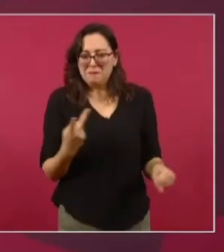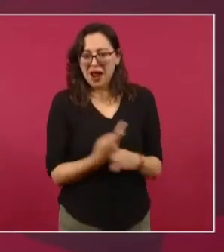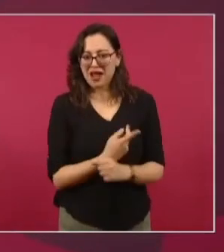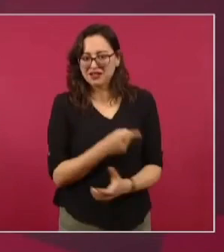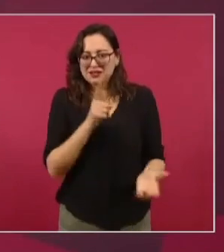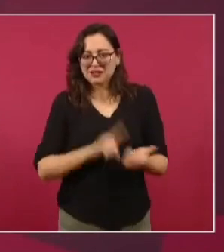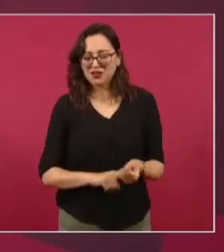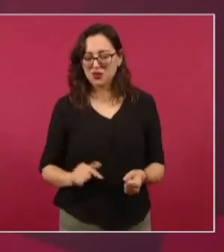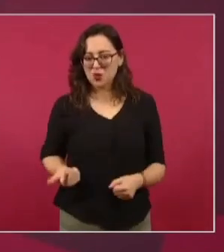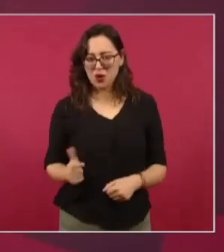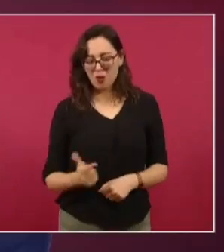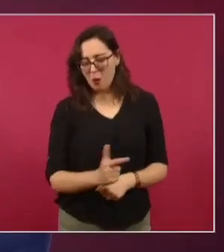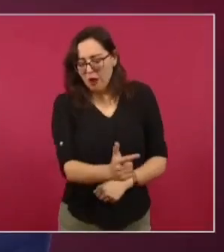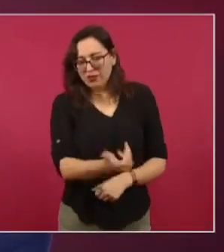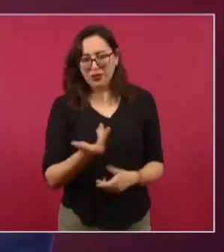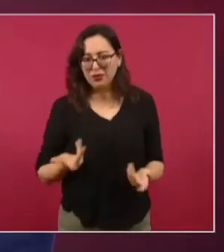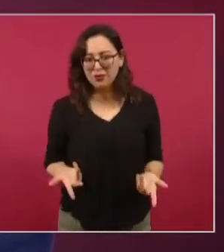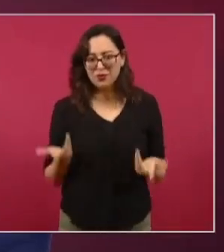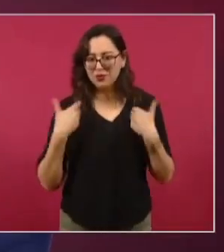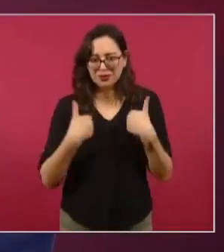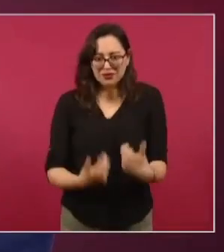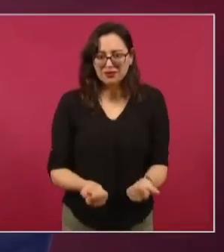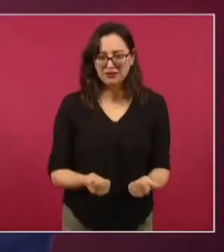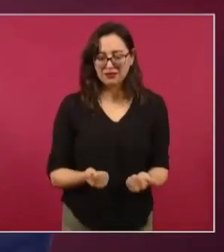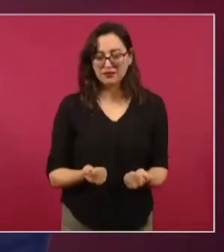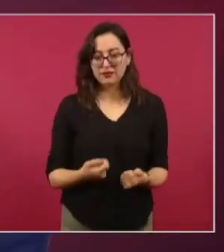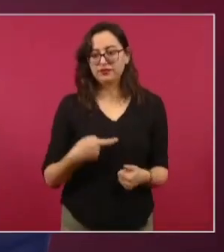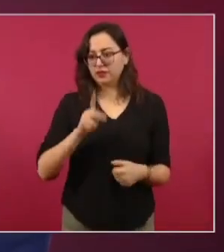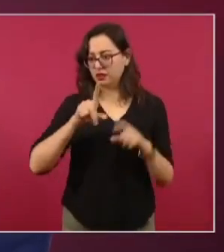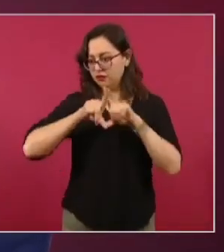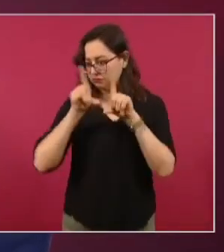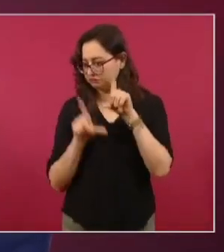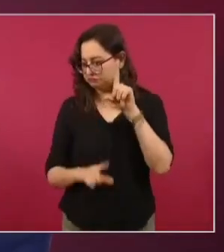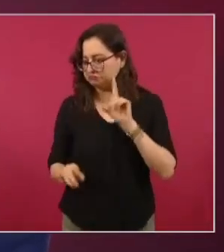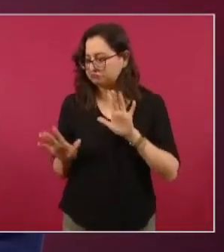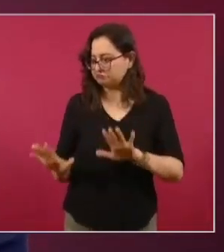se complica mucho mucho más